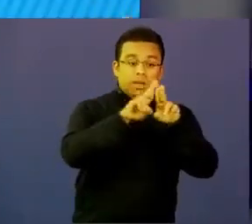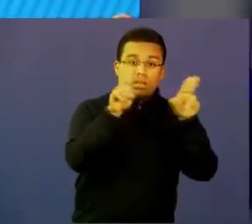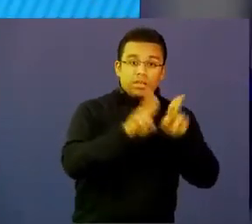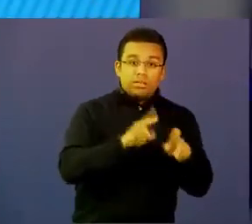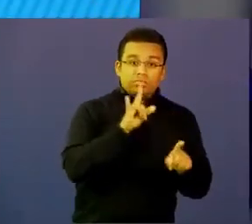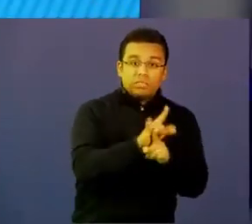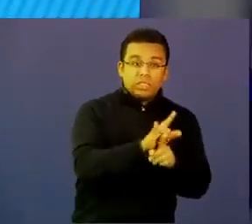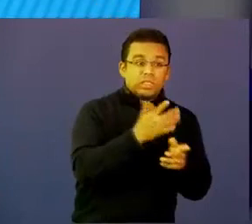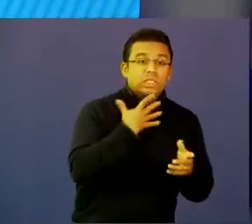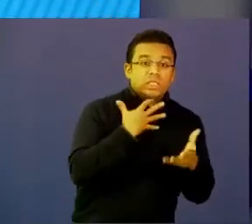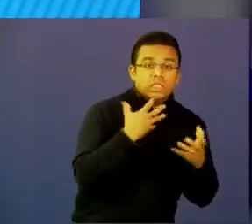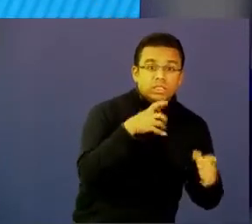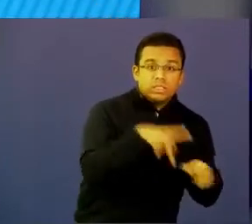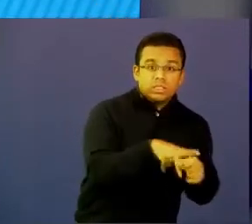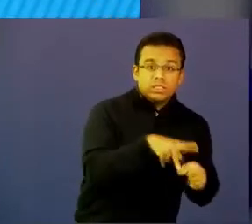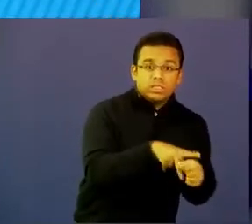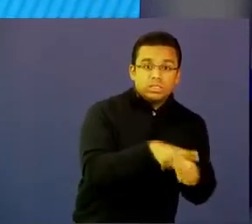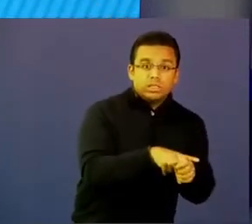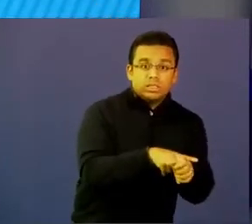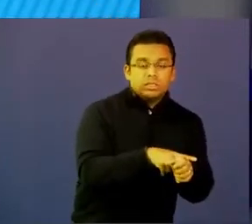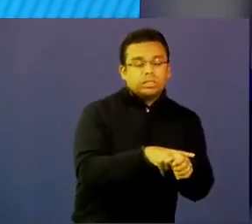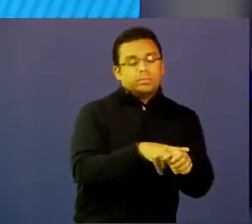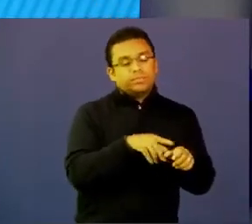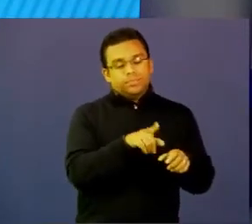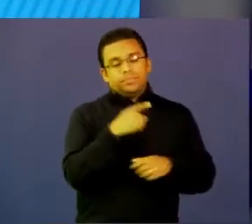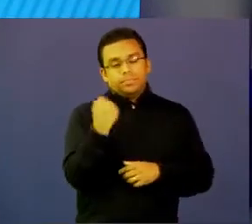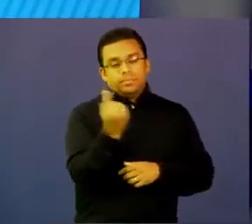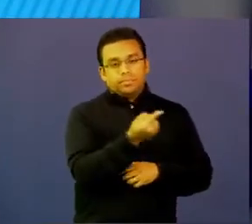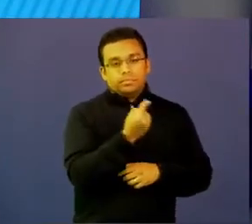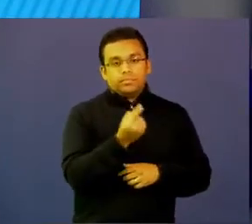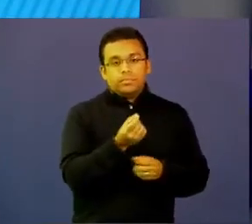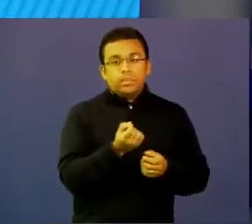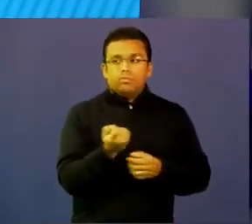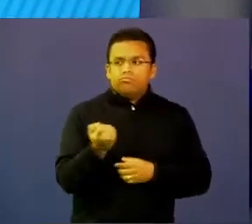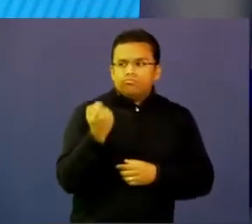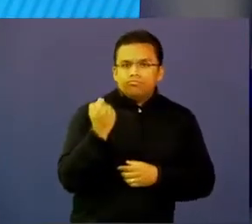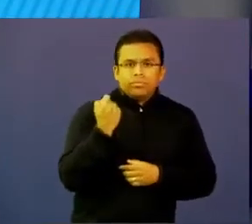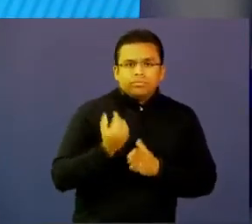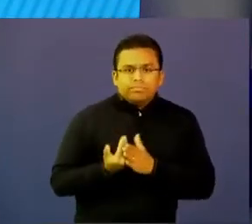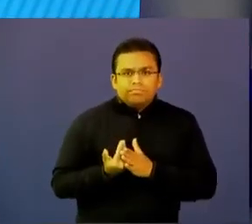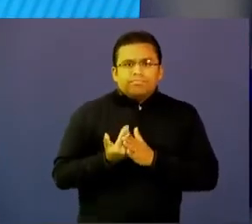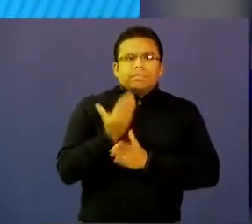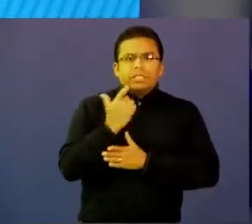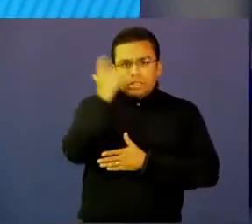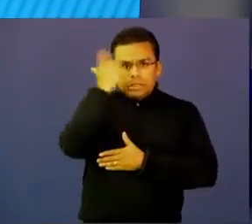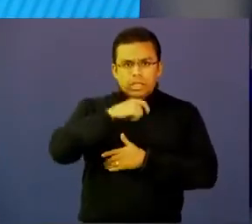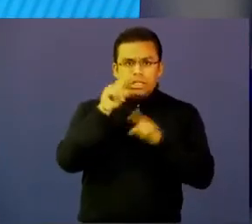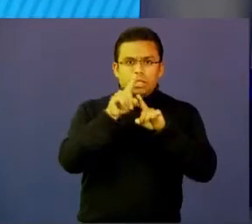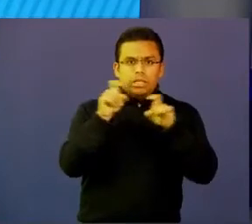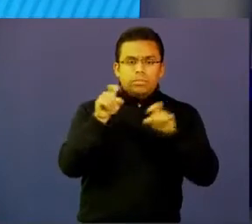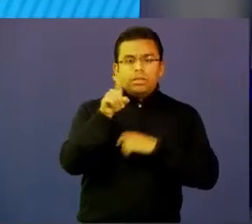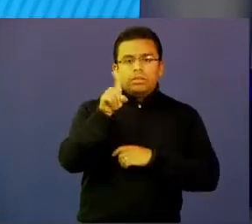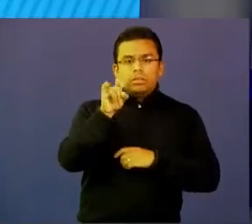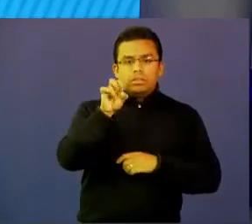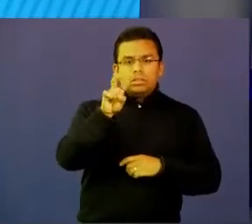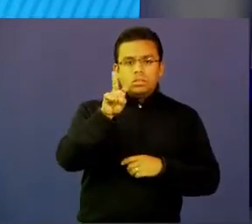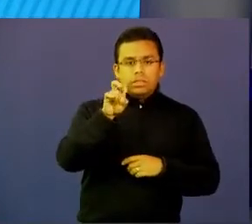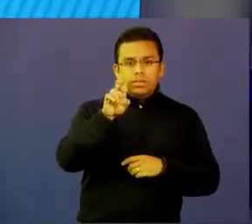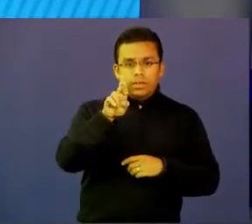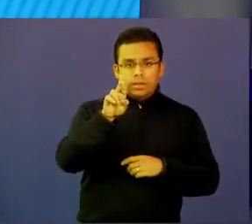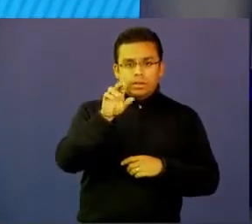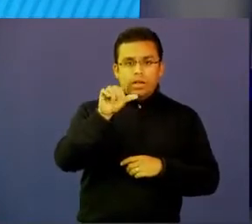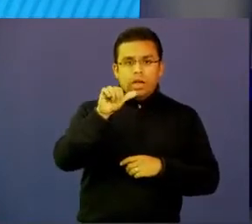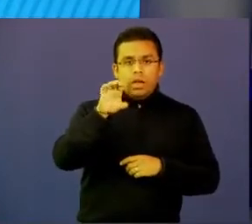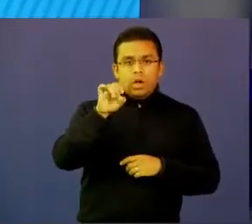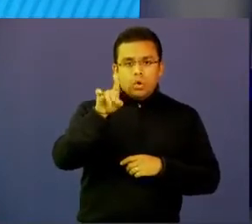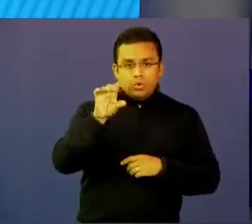revisión bibliográfica es que incluso en la bibliografía internacional apenas se están haciendo los estudios serios de ciberacoso desde hace una década. Pero yo diría que